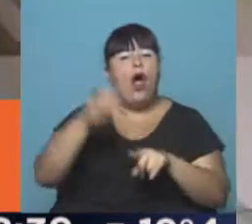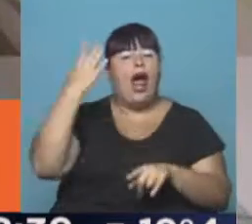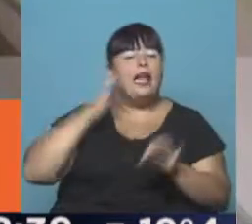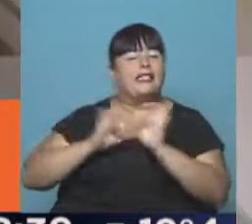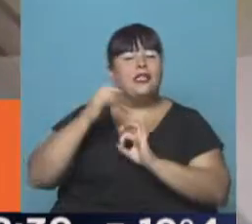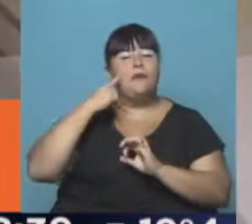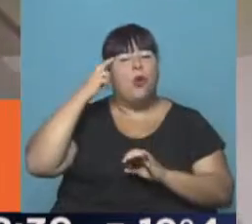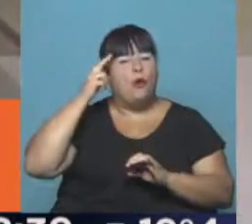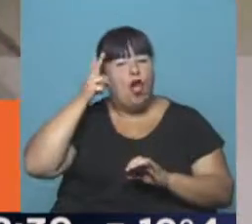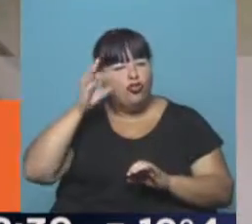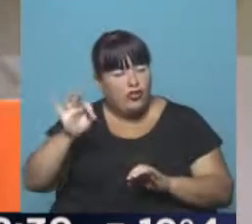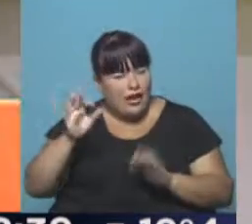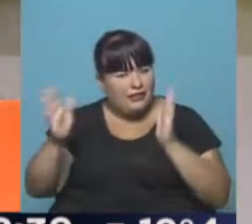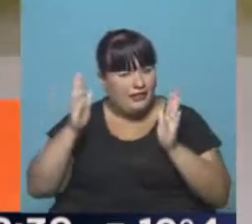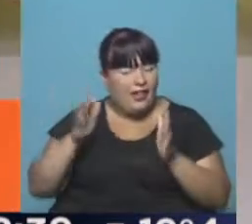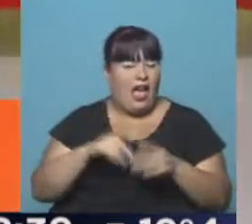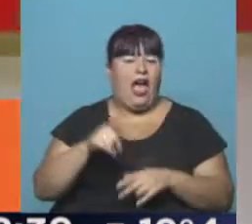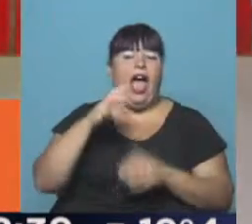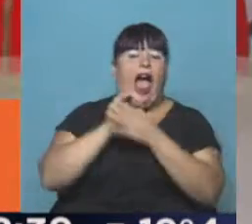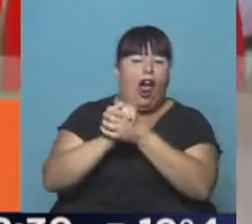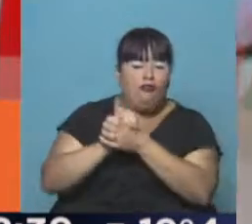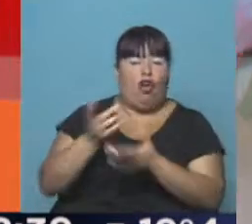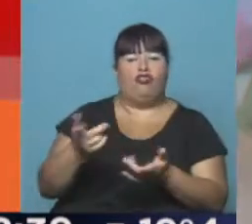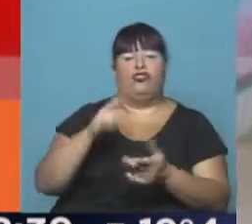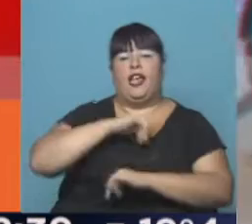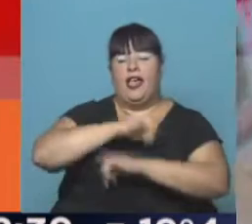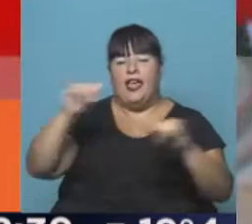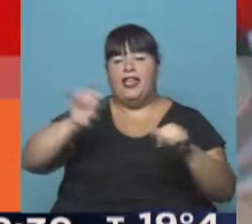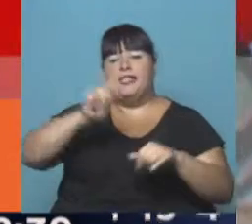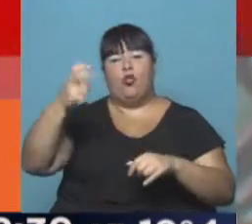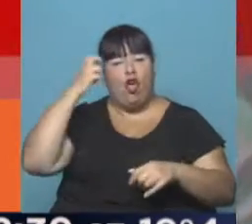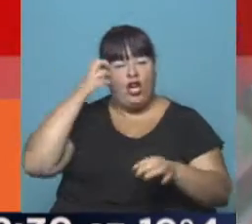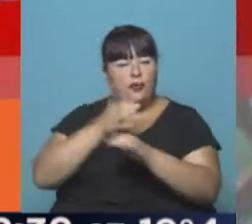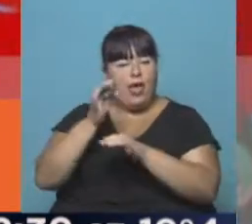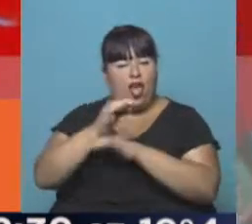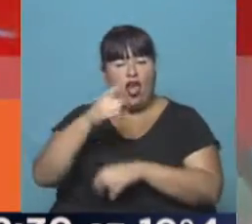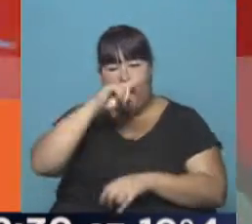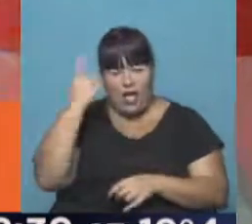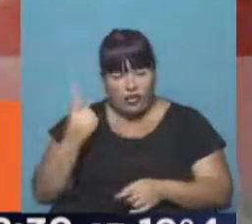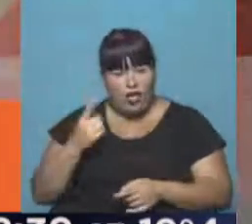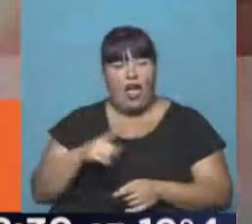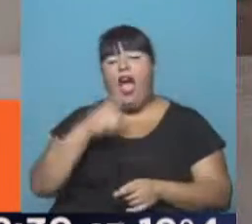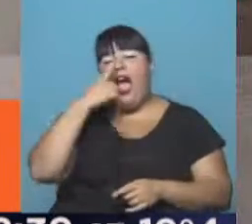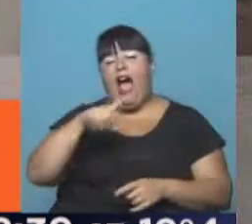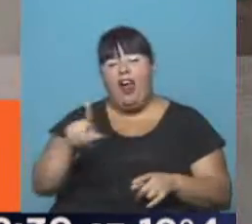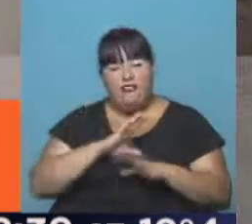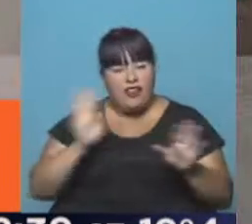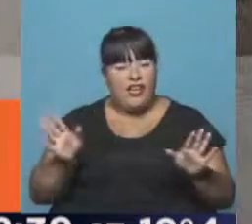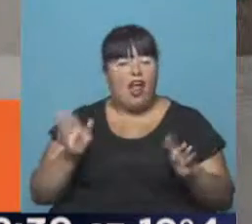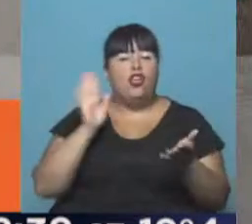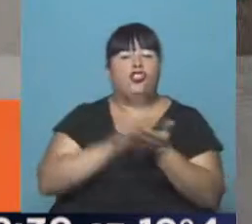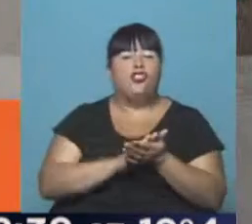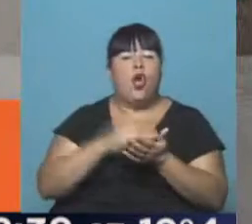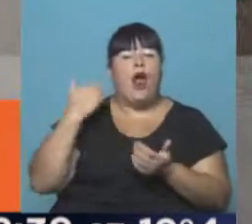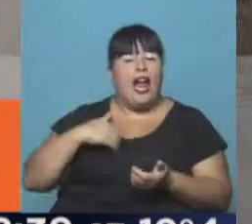década de los 80, digamos, Raúl Alfonsín, llamado al Segundo Congreso Pedagógico Nacional, terminó siendo, en el marco de lo que